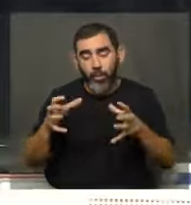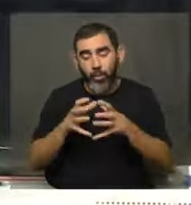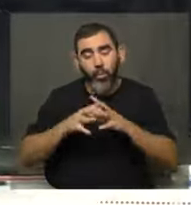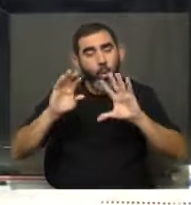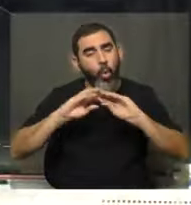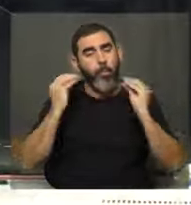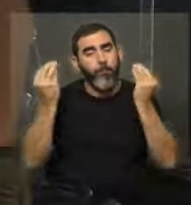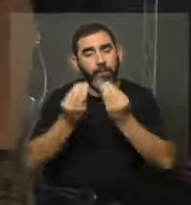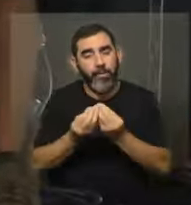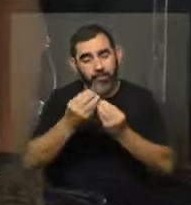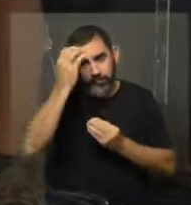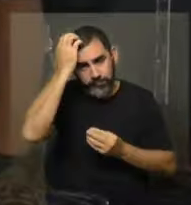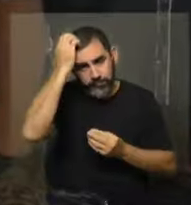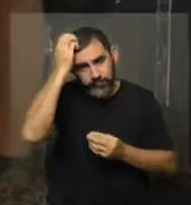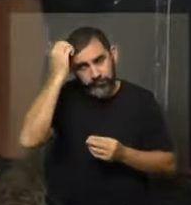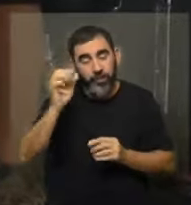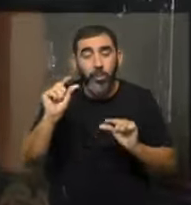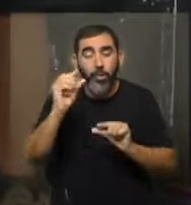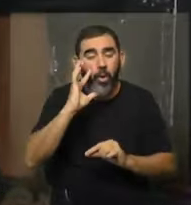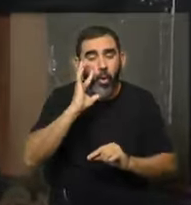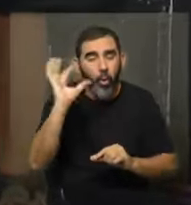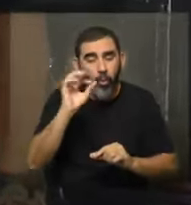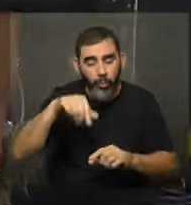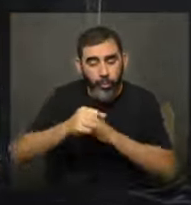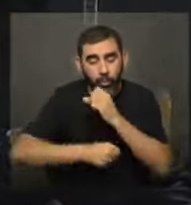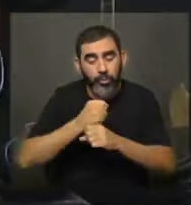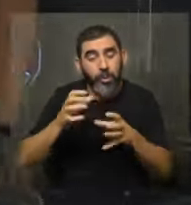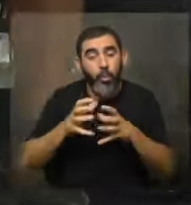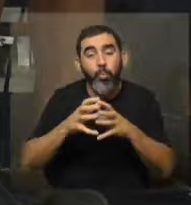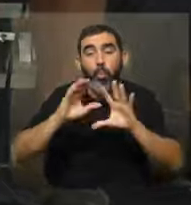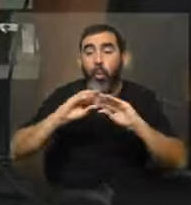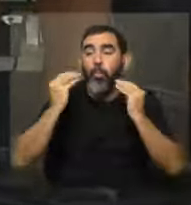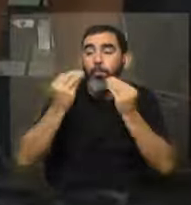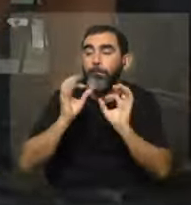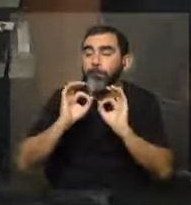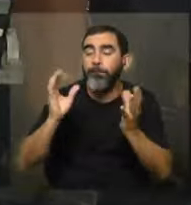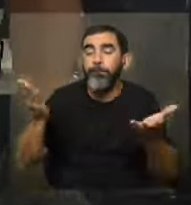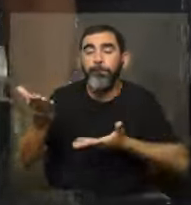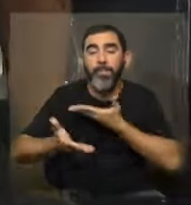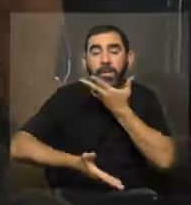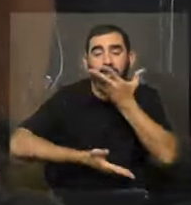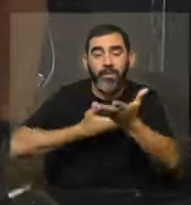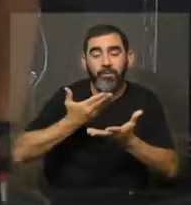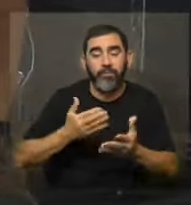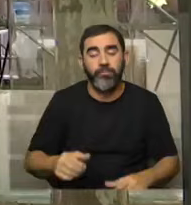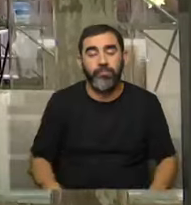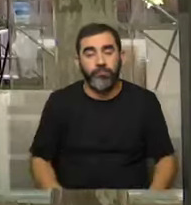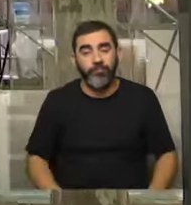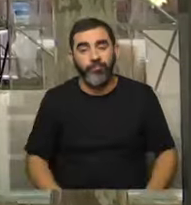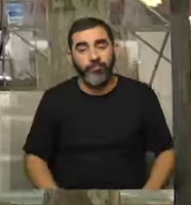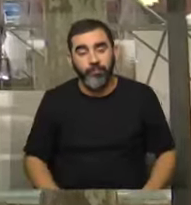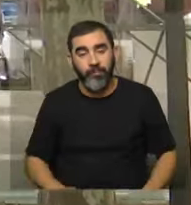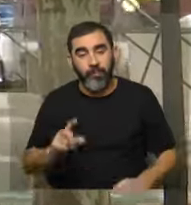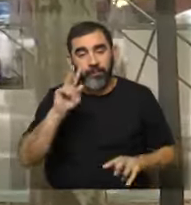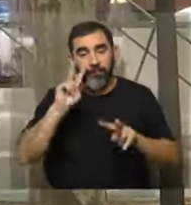eh que no son muchas las oportunidades en el año de tocar con la Banda completa a pleno con con todo con